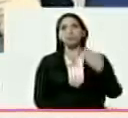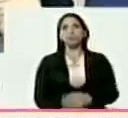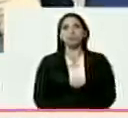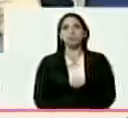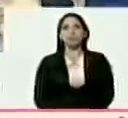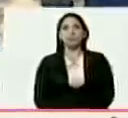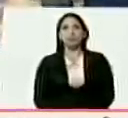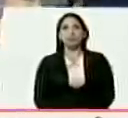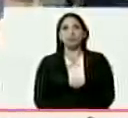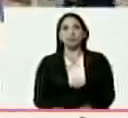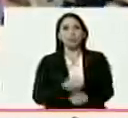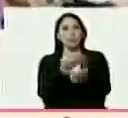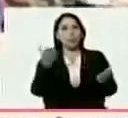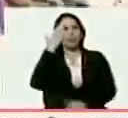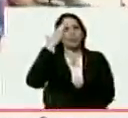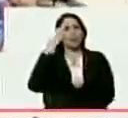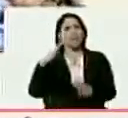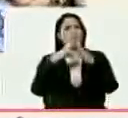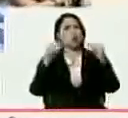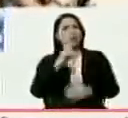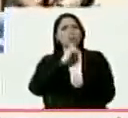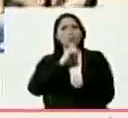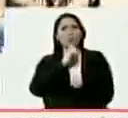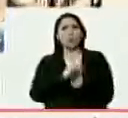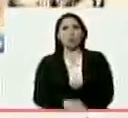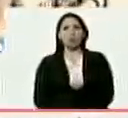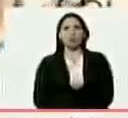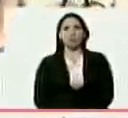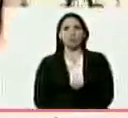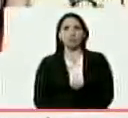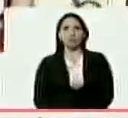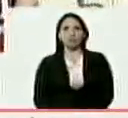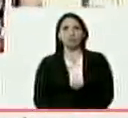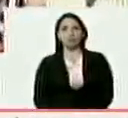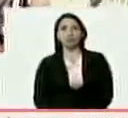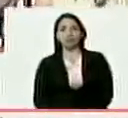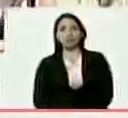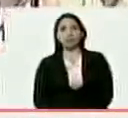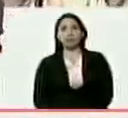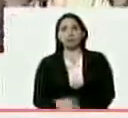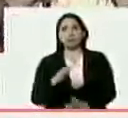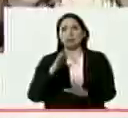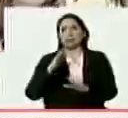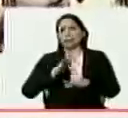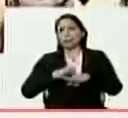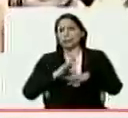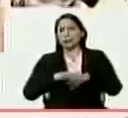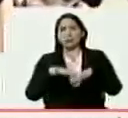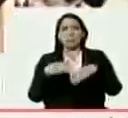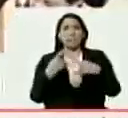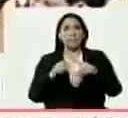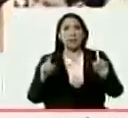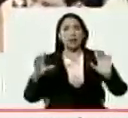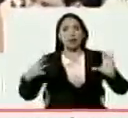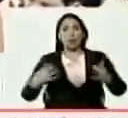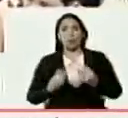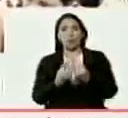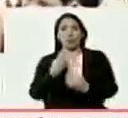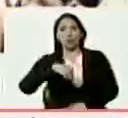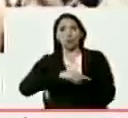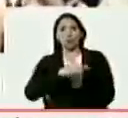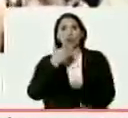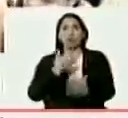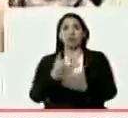Y ustedes saben todas las dificultades que han pasado para acompañarnos. Quiero